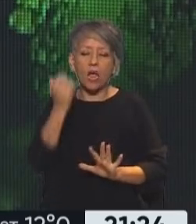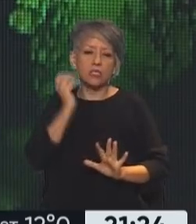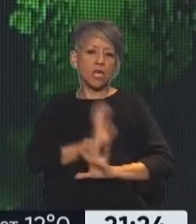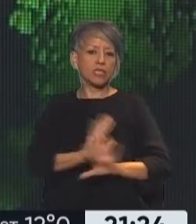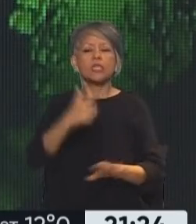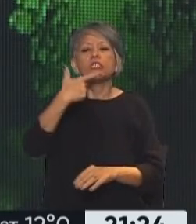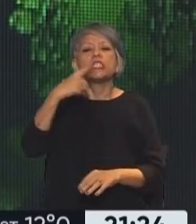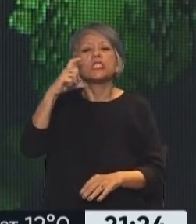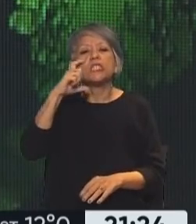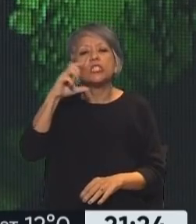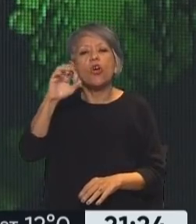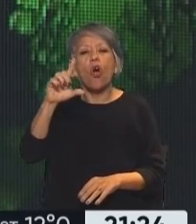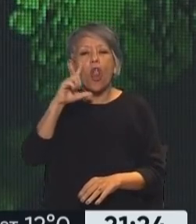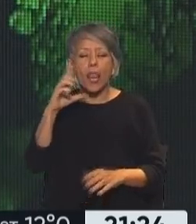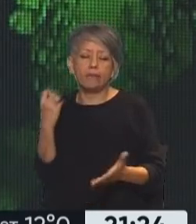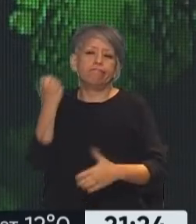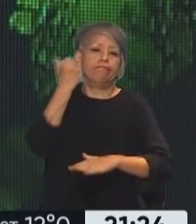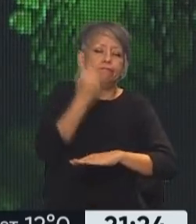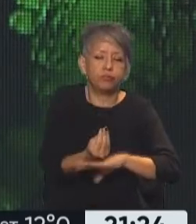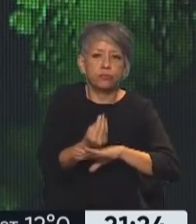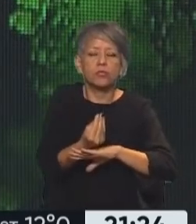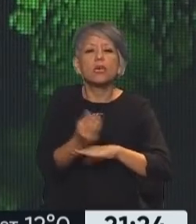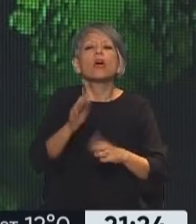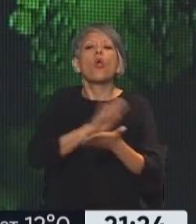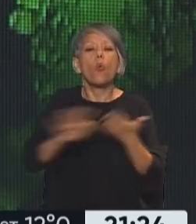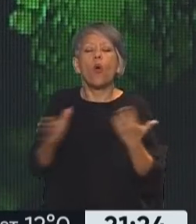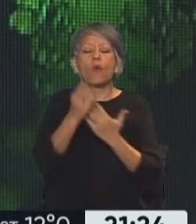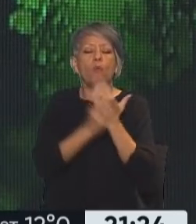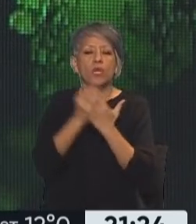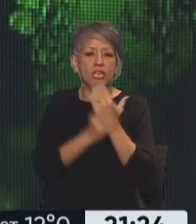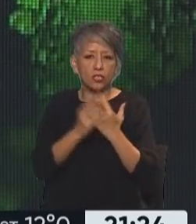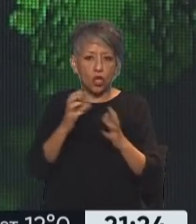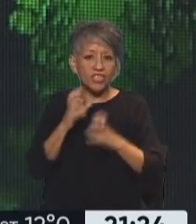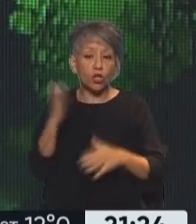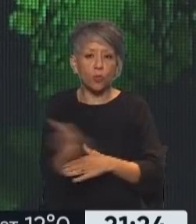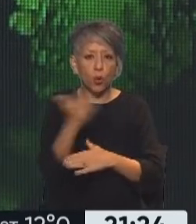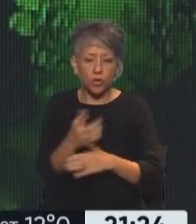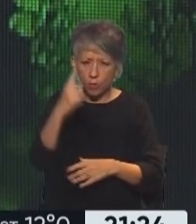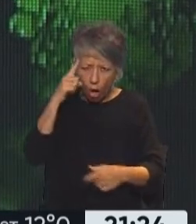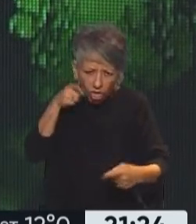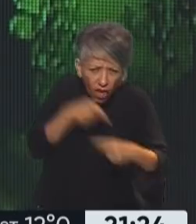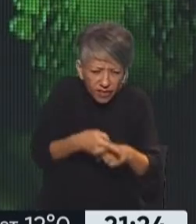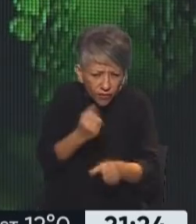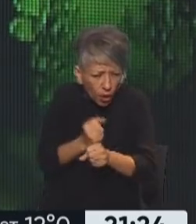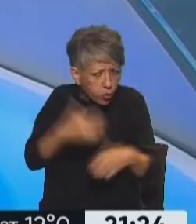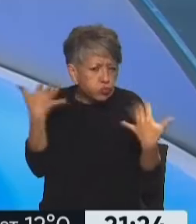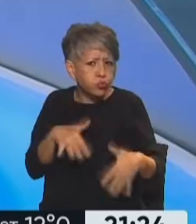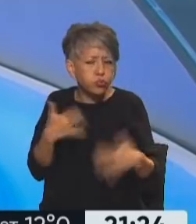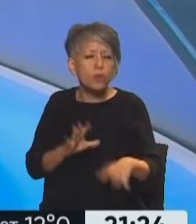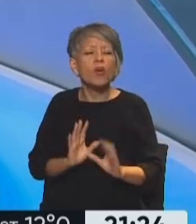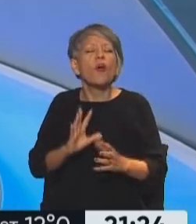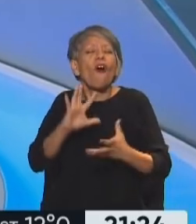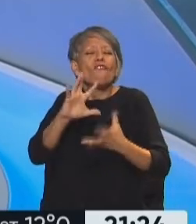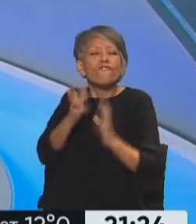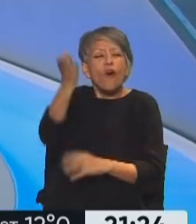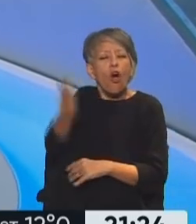Daniel Scioli como el nuevo ministro de Desarrollo Productivo con grandes desafíos por delante. Ahora, ¿cuál es el perfil de Daniel Scioli? Me parece que no